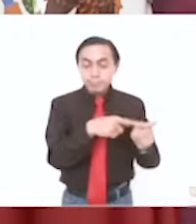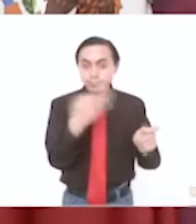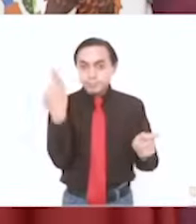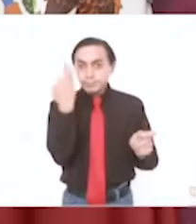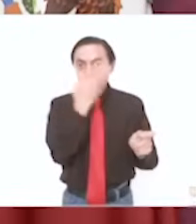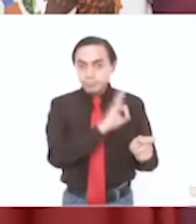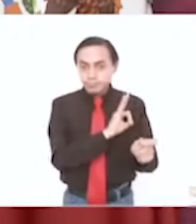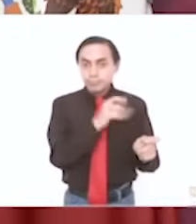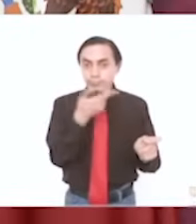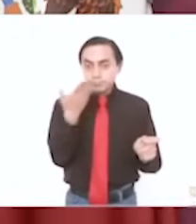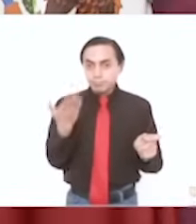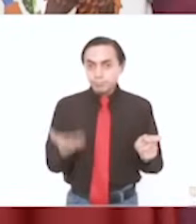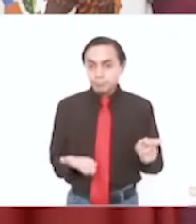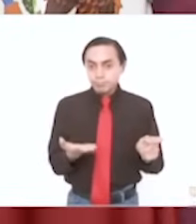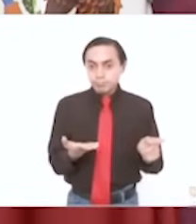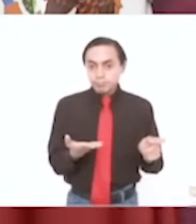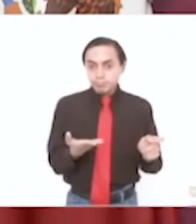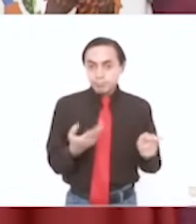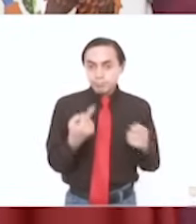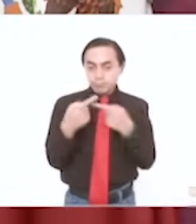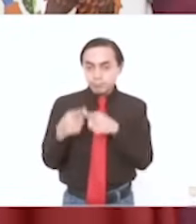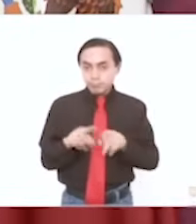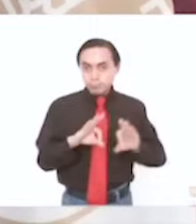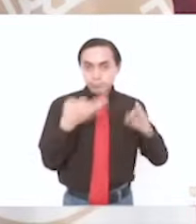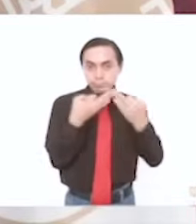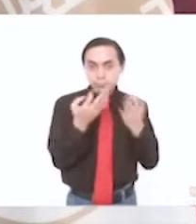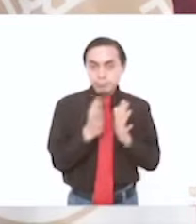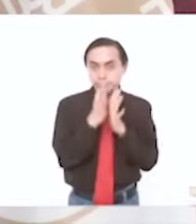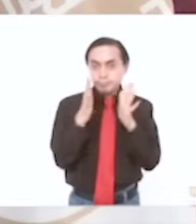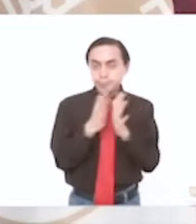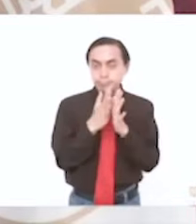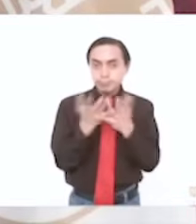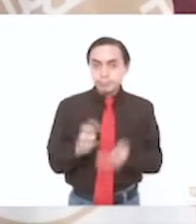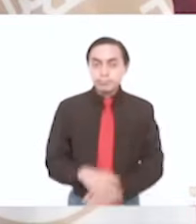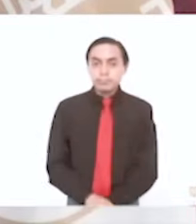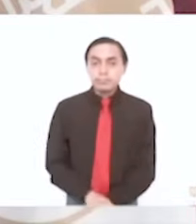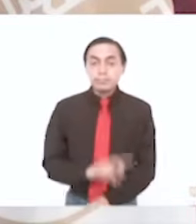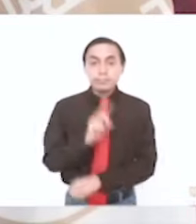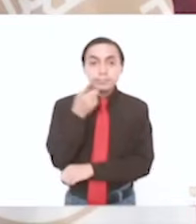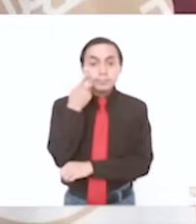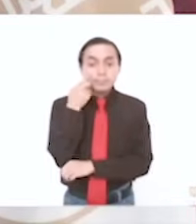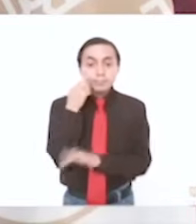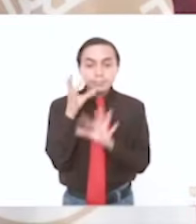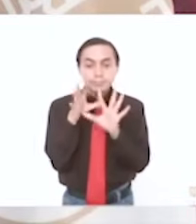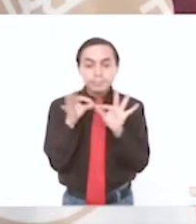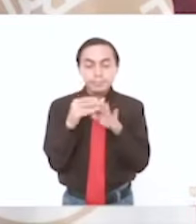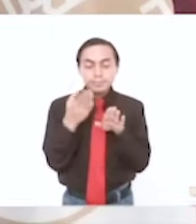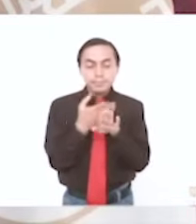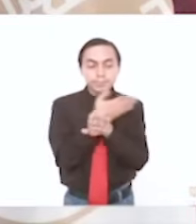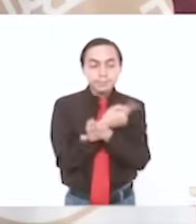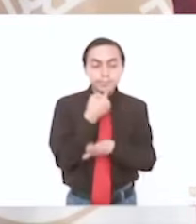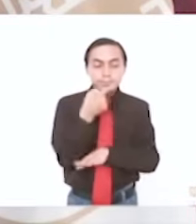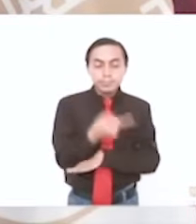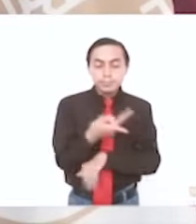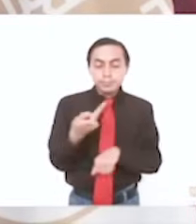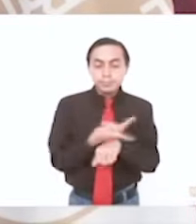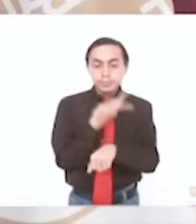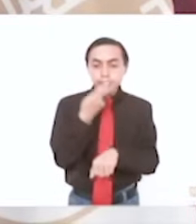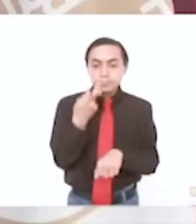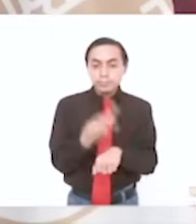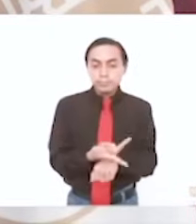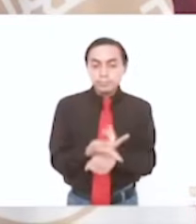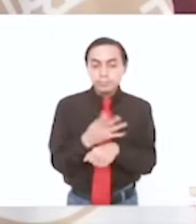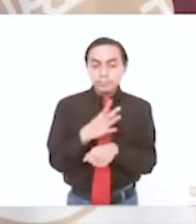sus funciones en distintas formas de participación. Cabe señalar, como ya lo hemos comentado, que la